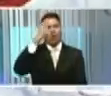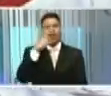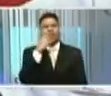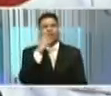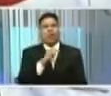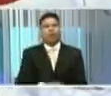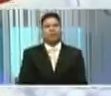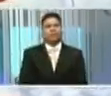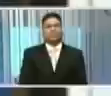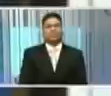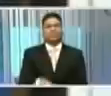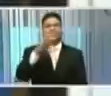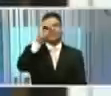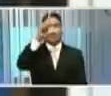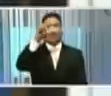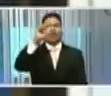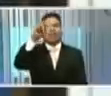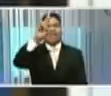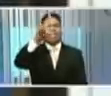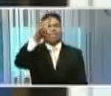Orlando de la Vega.